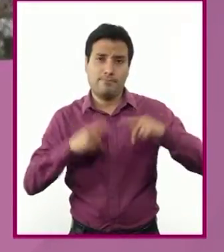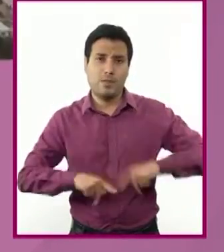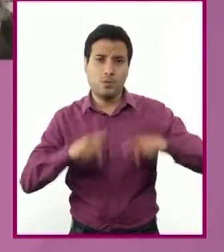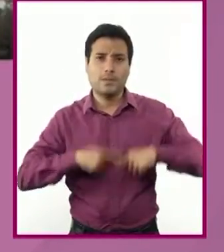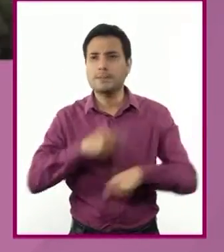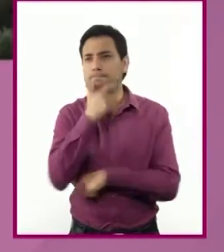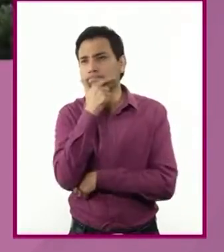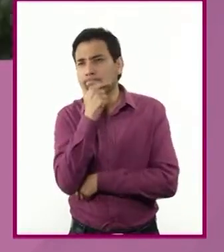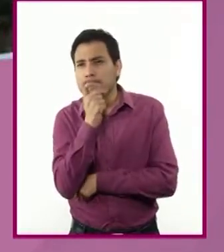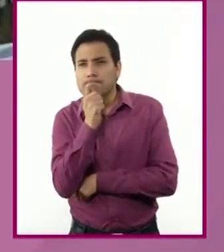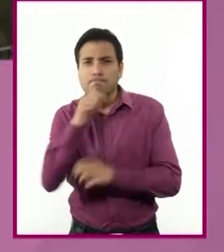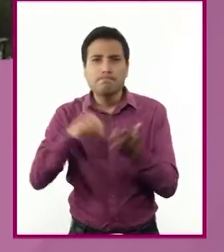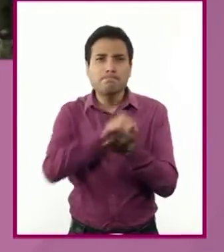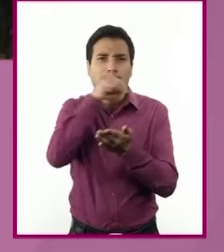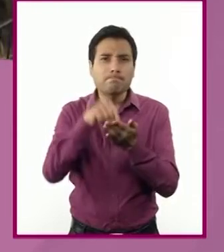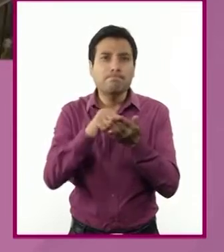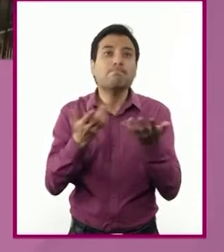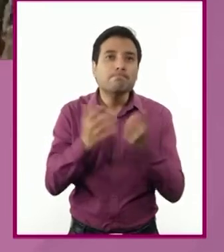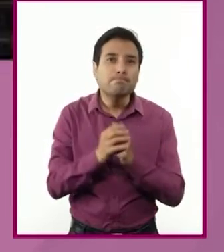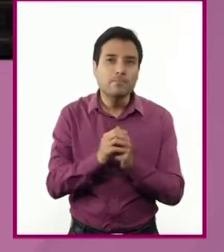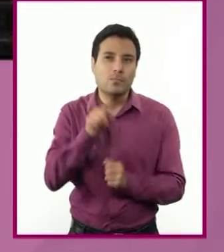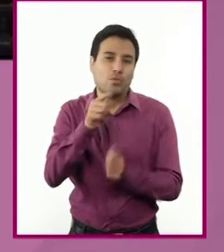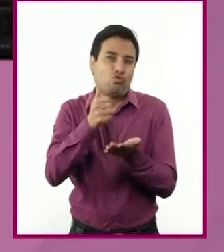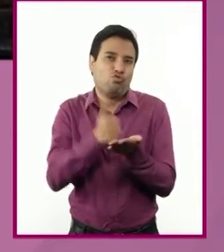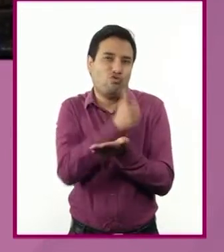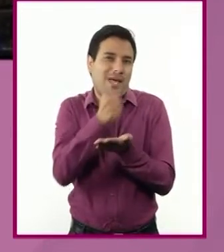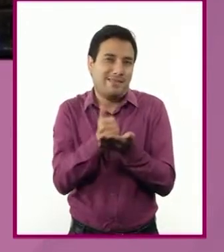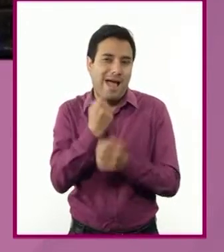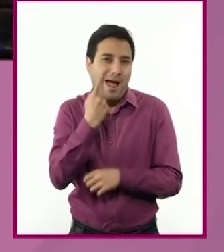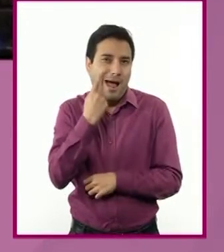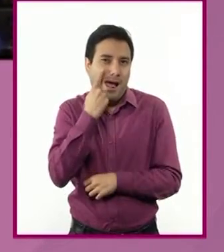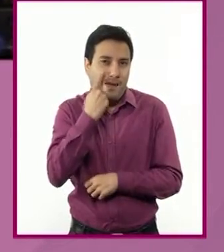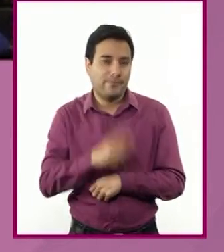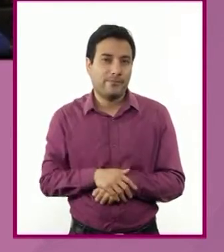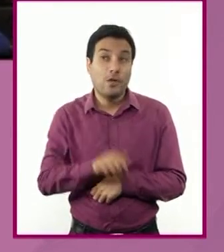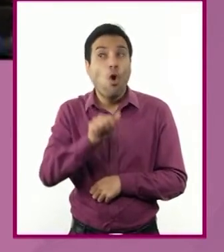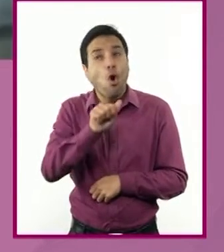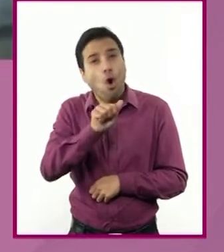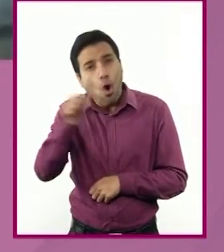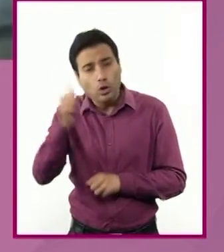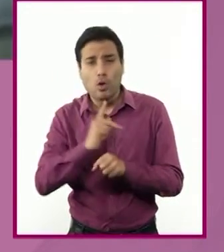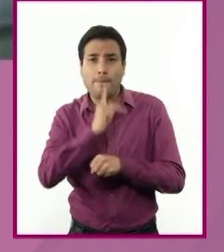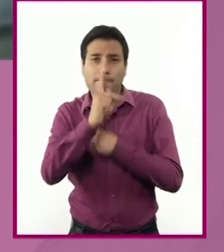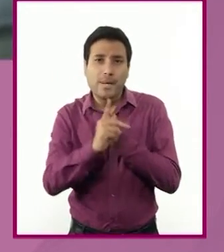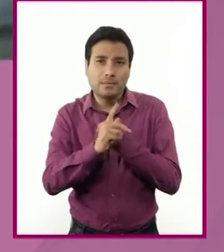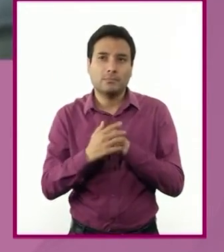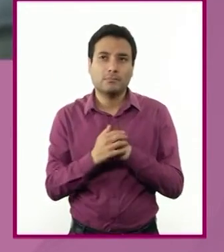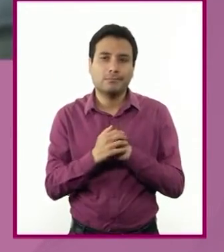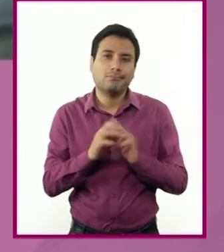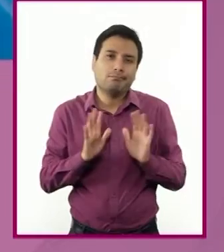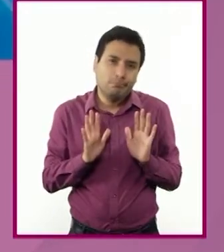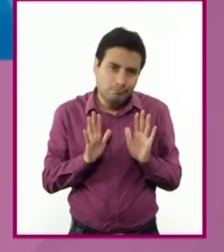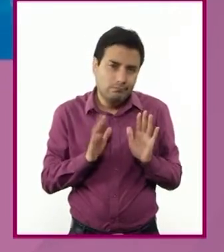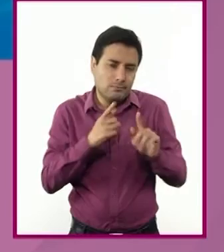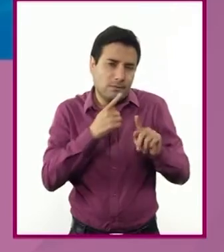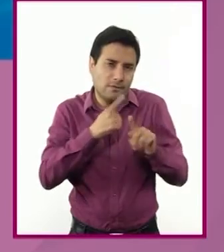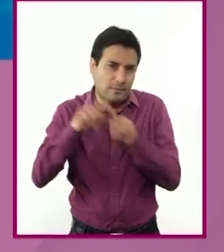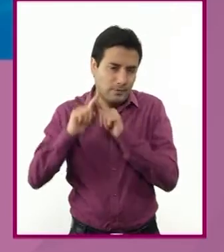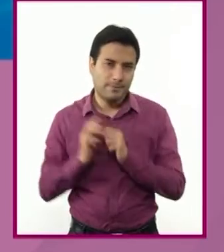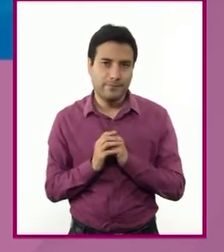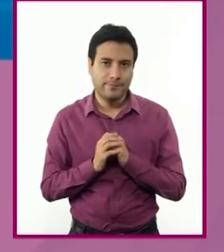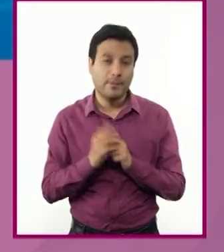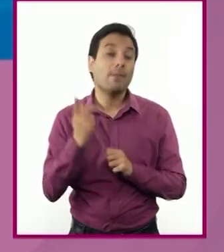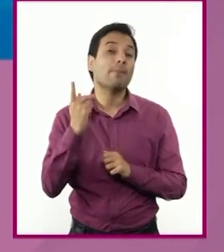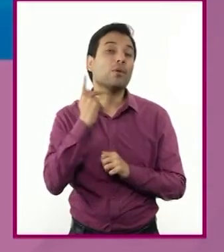elige principalmente los espacios urbanos para vivir. En otros territorios influyen procesos históricos de ocupación.